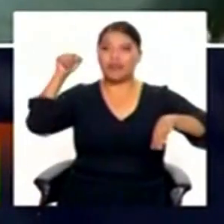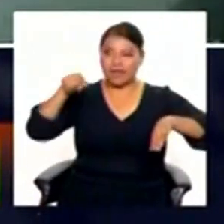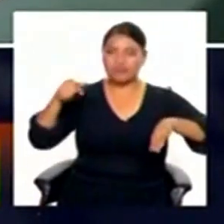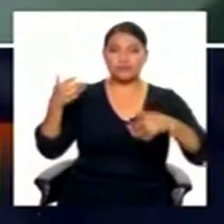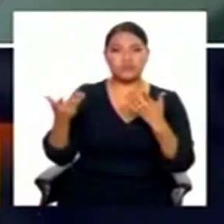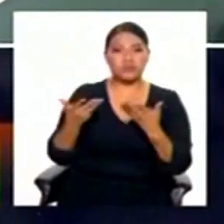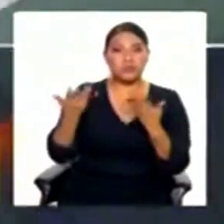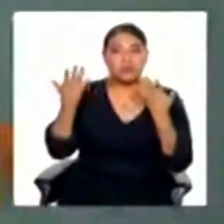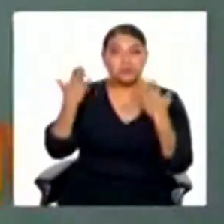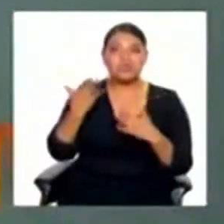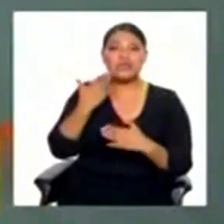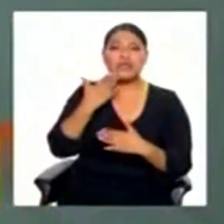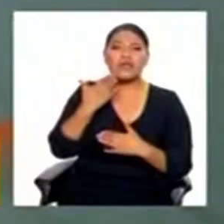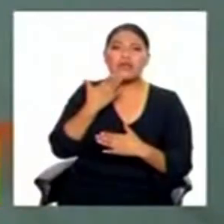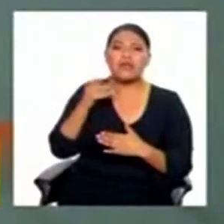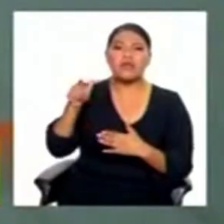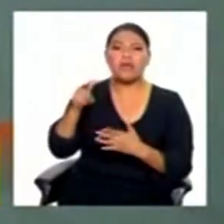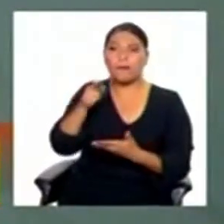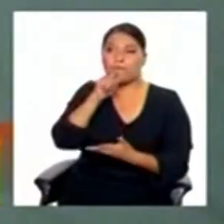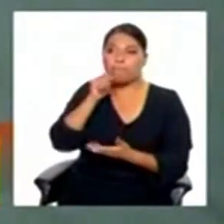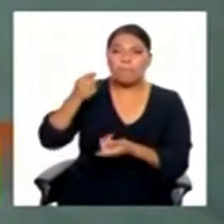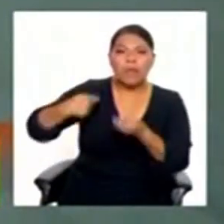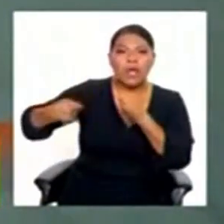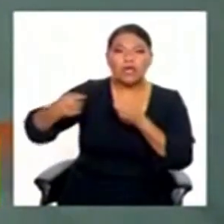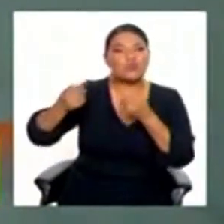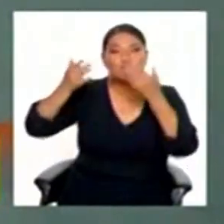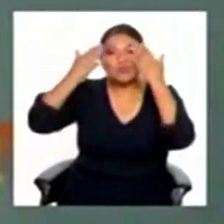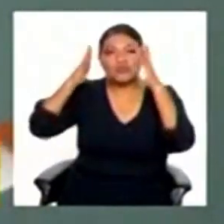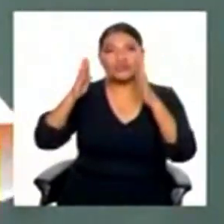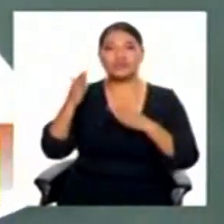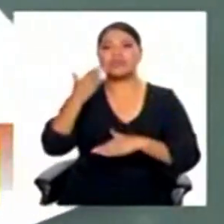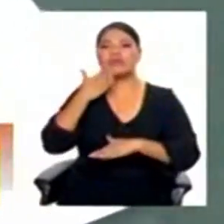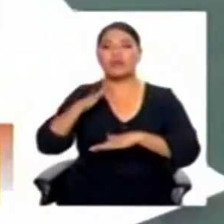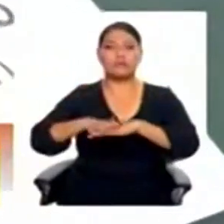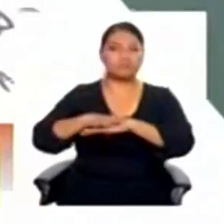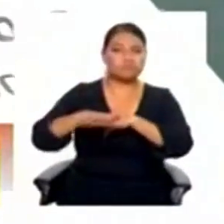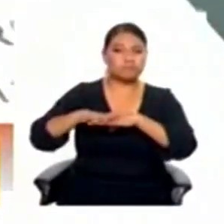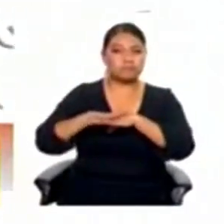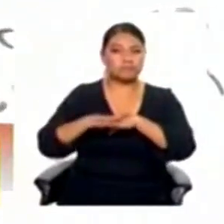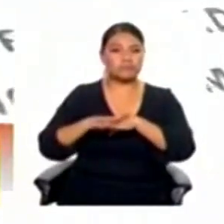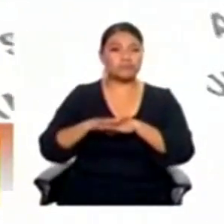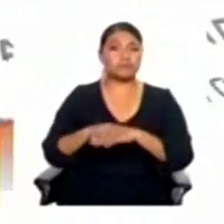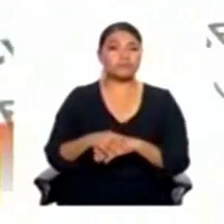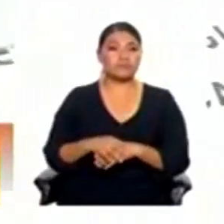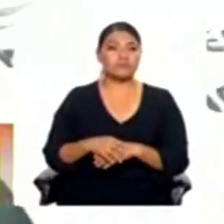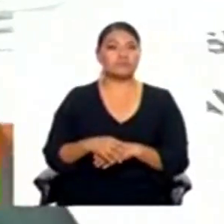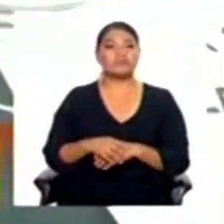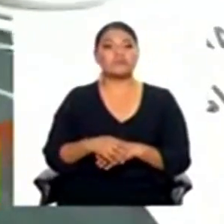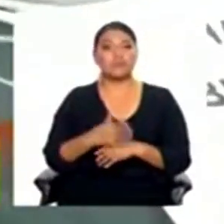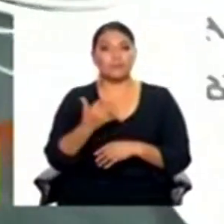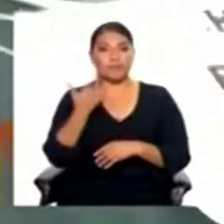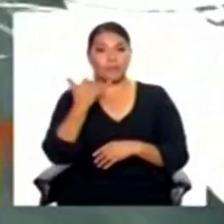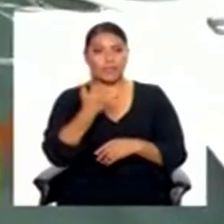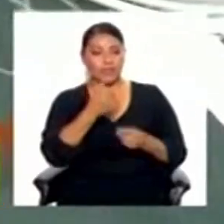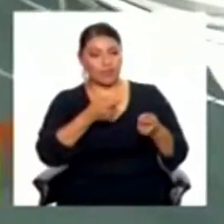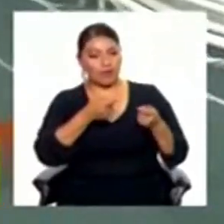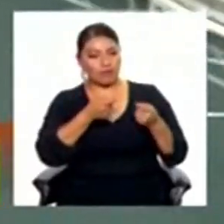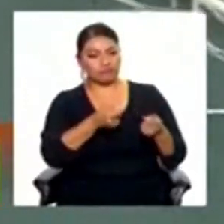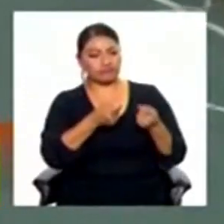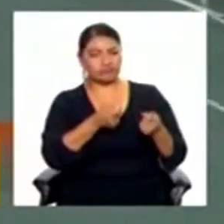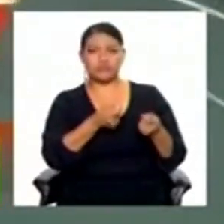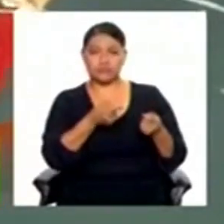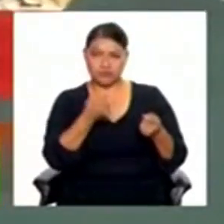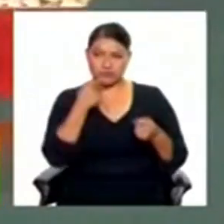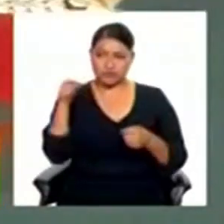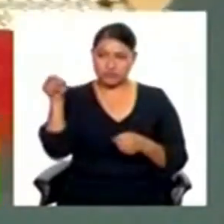algunas organizaciones criminales pueden darlo uso. Sobre todo ahora que se está en una lucha frontal contra la extorsión y los extorsionadores también